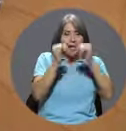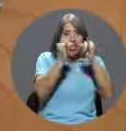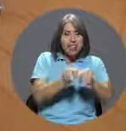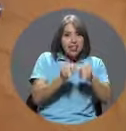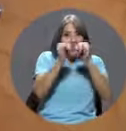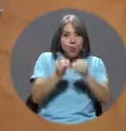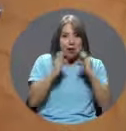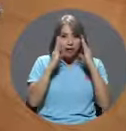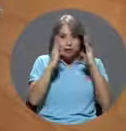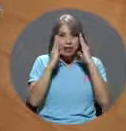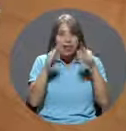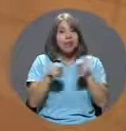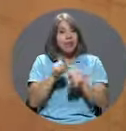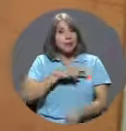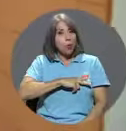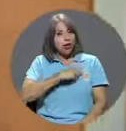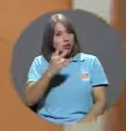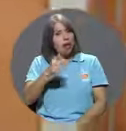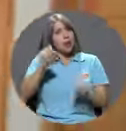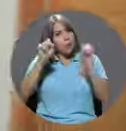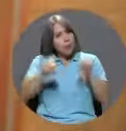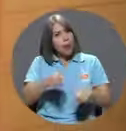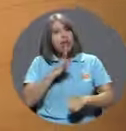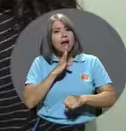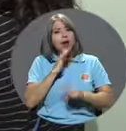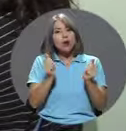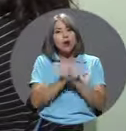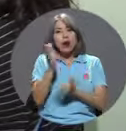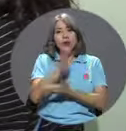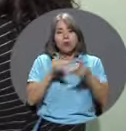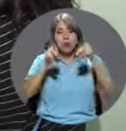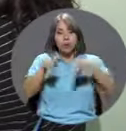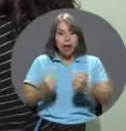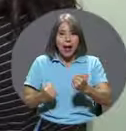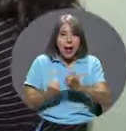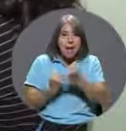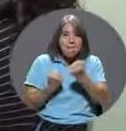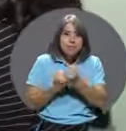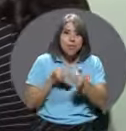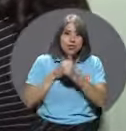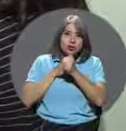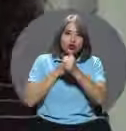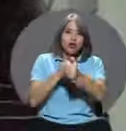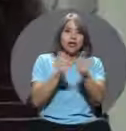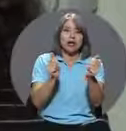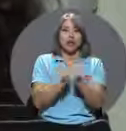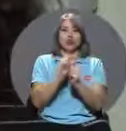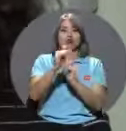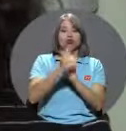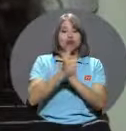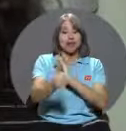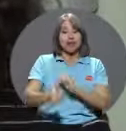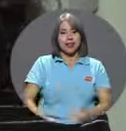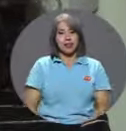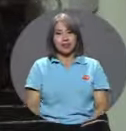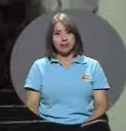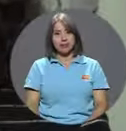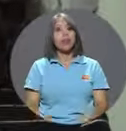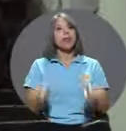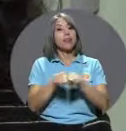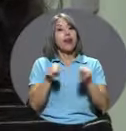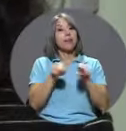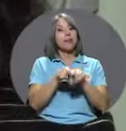y vocacional. Entonces, desde ese espacio pueden hablar con alguien que los apoye y que los guíe desde sus habilidades.